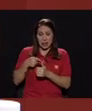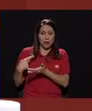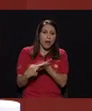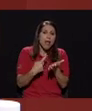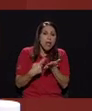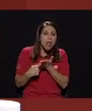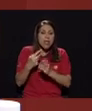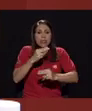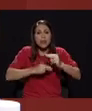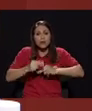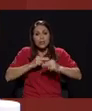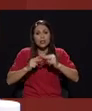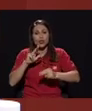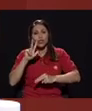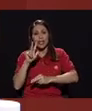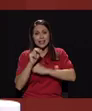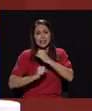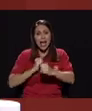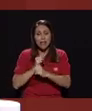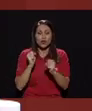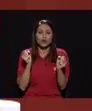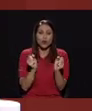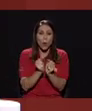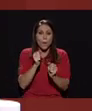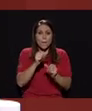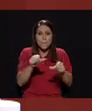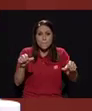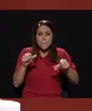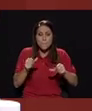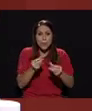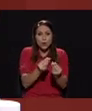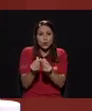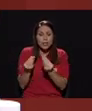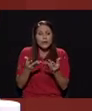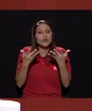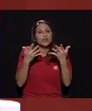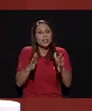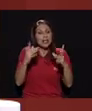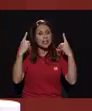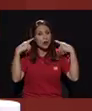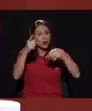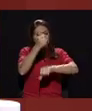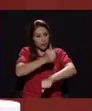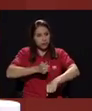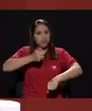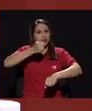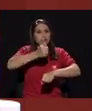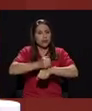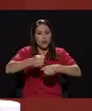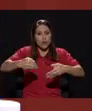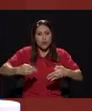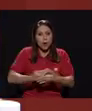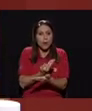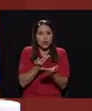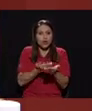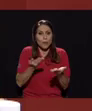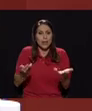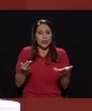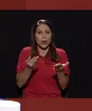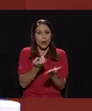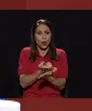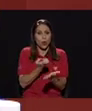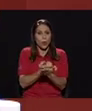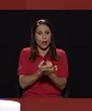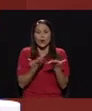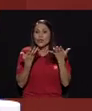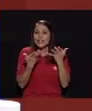sectores productivos que nos tocó realmente vivir, se logró instaurar un nuevo instrumento económico que ya no es el